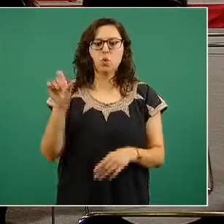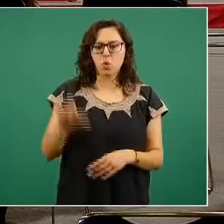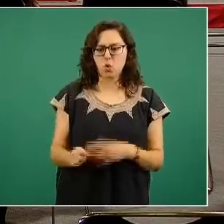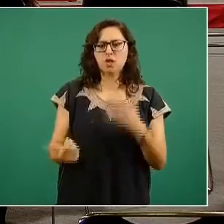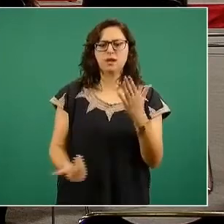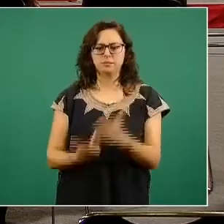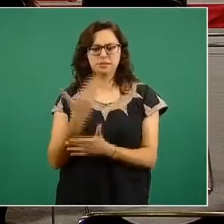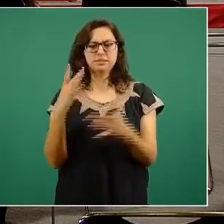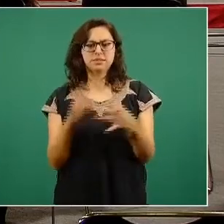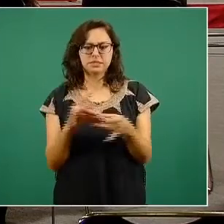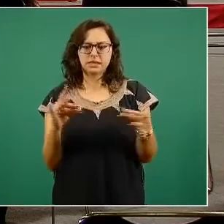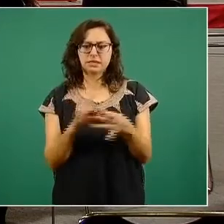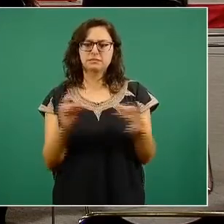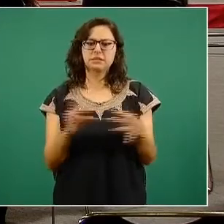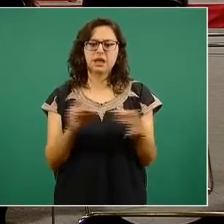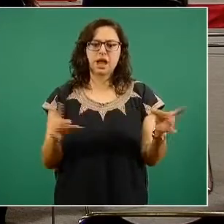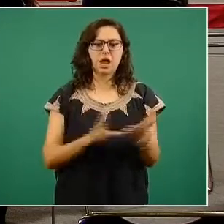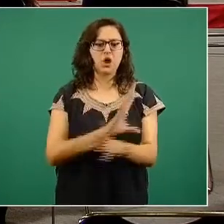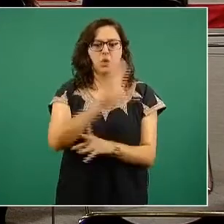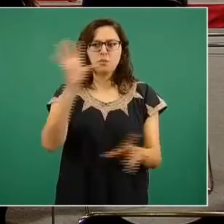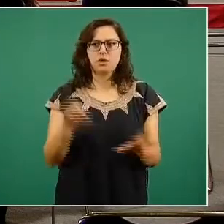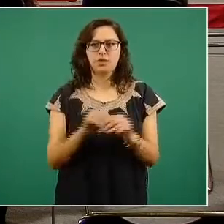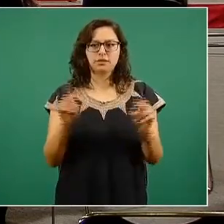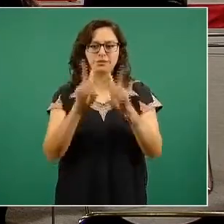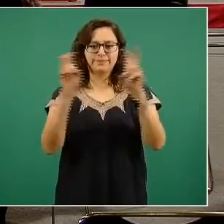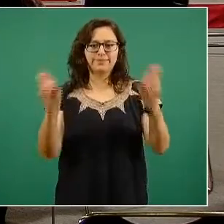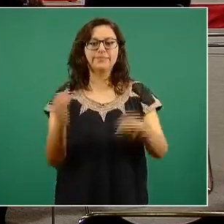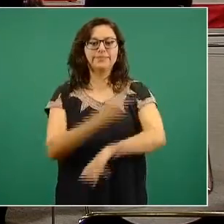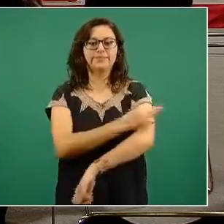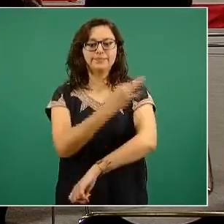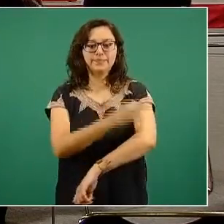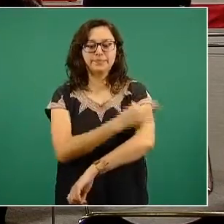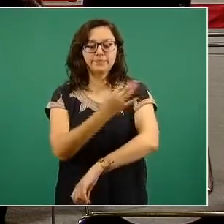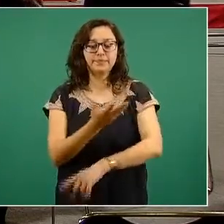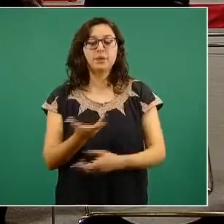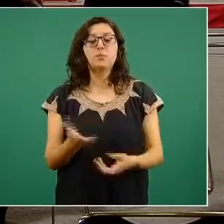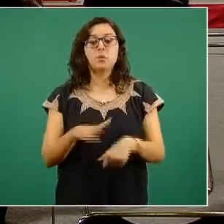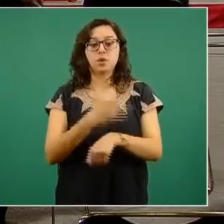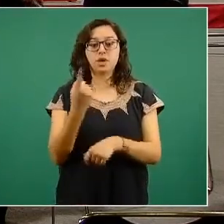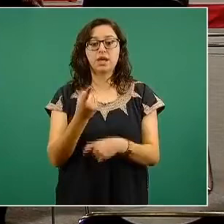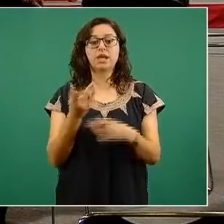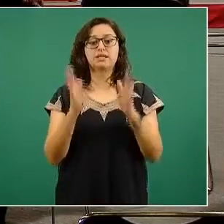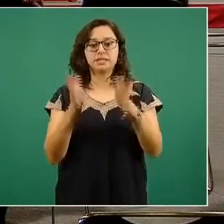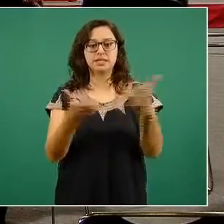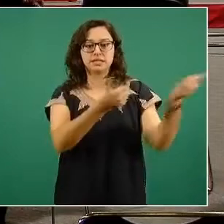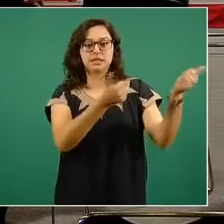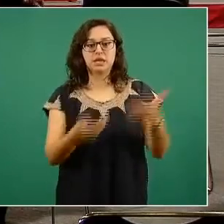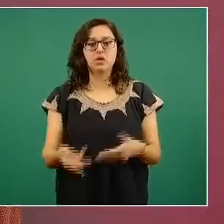mañana respecto a la llegada de